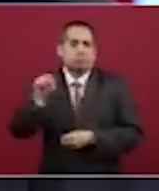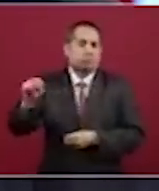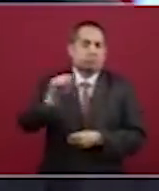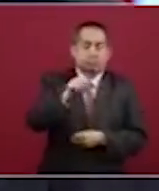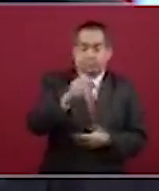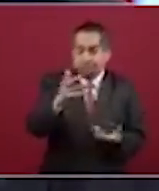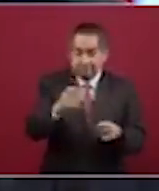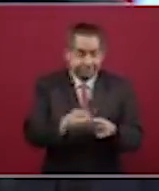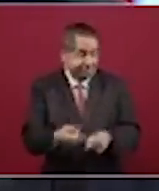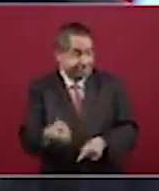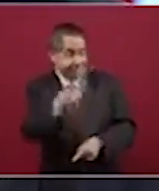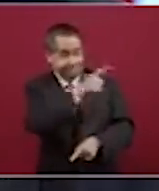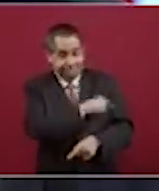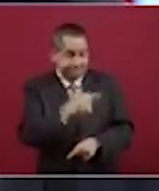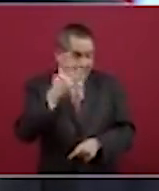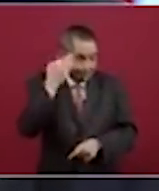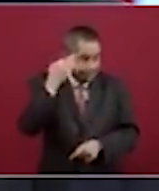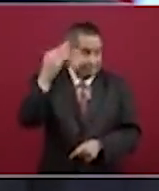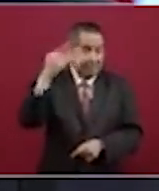Desde entonces,